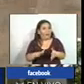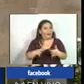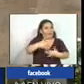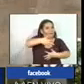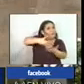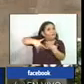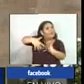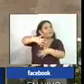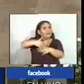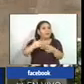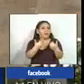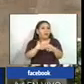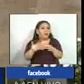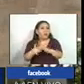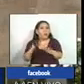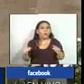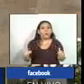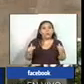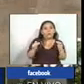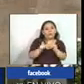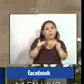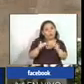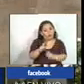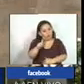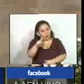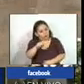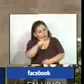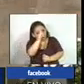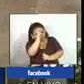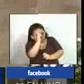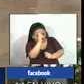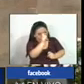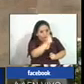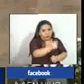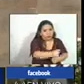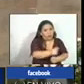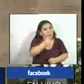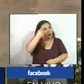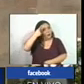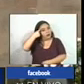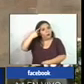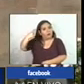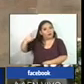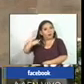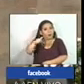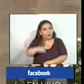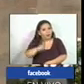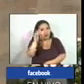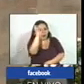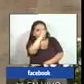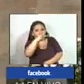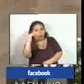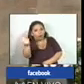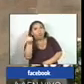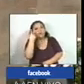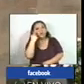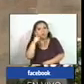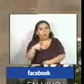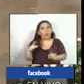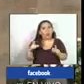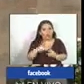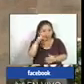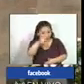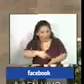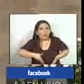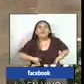también esta majestuosa conmemoración de la gloriosa patria que nos vio nacer y crecer será también diferente.